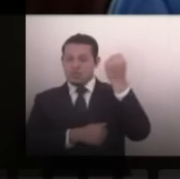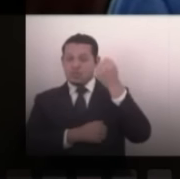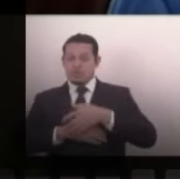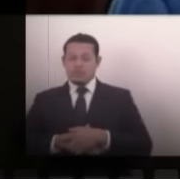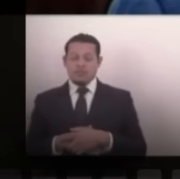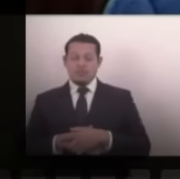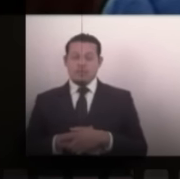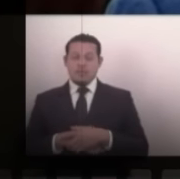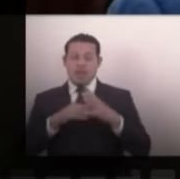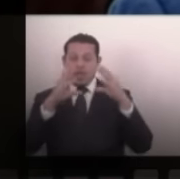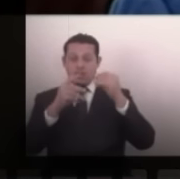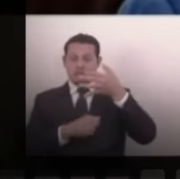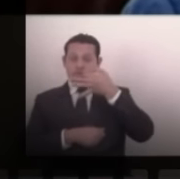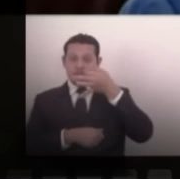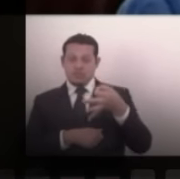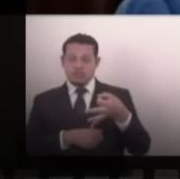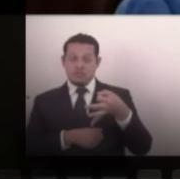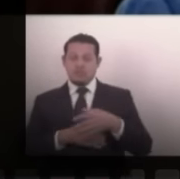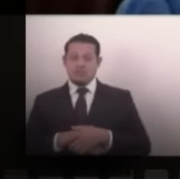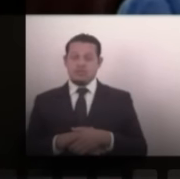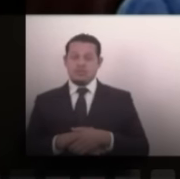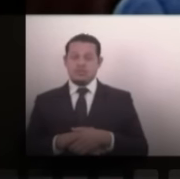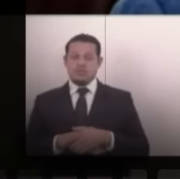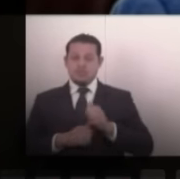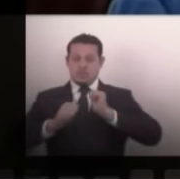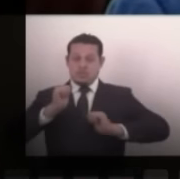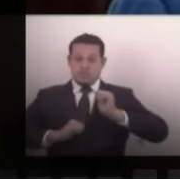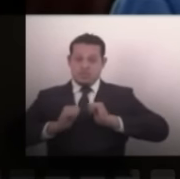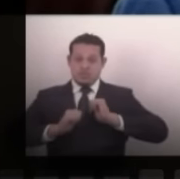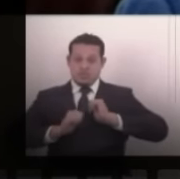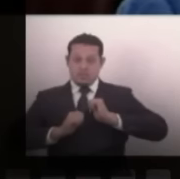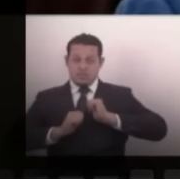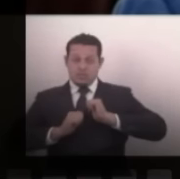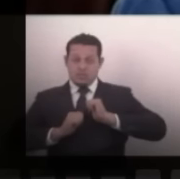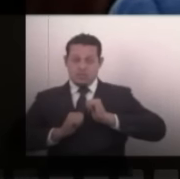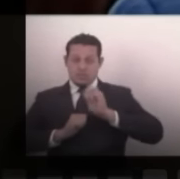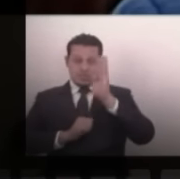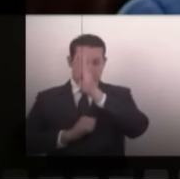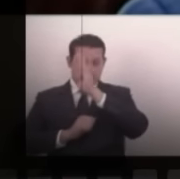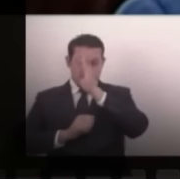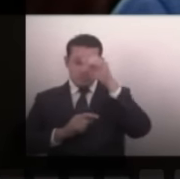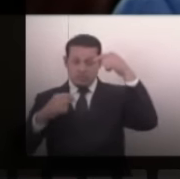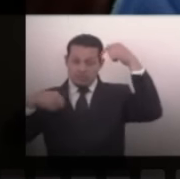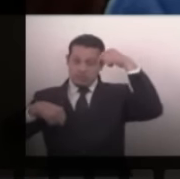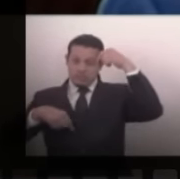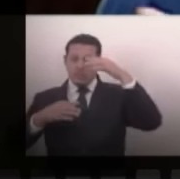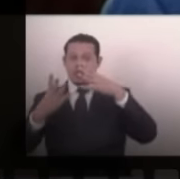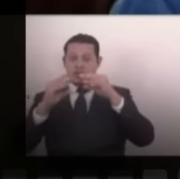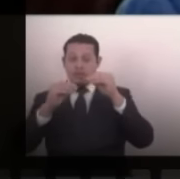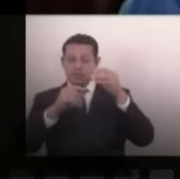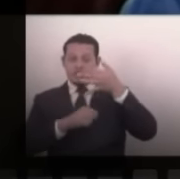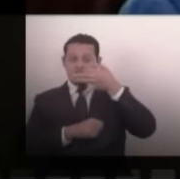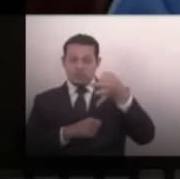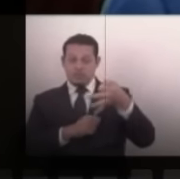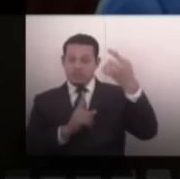fundamentales hablar con la verdad y actuar con sentido común hablar con la verdad por qué Porque la